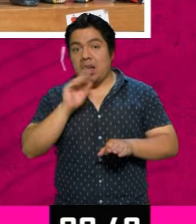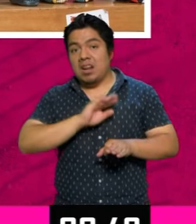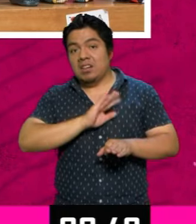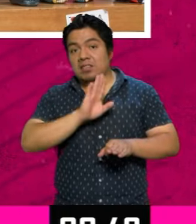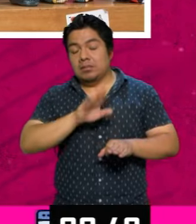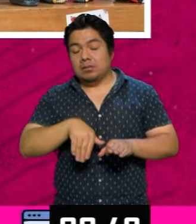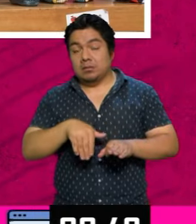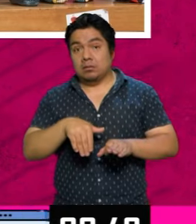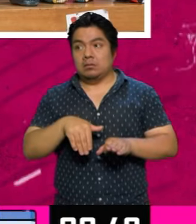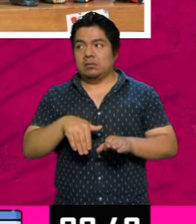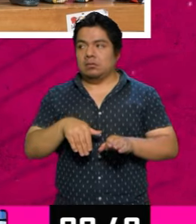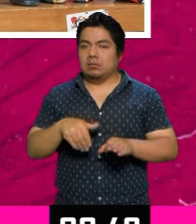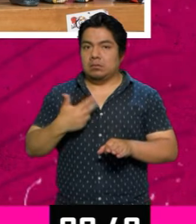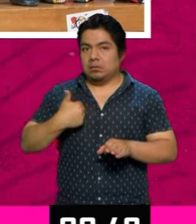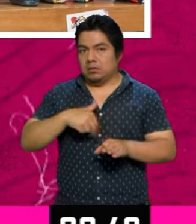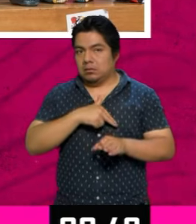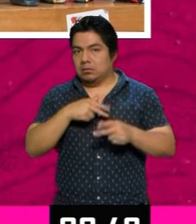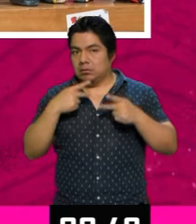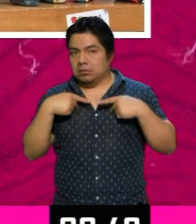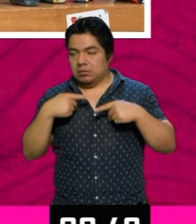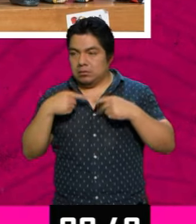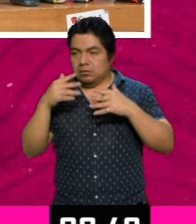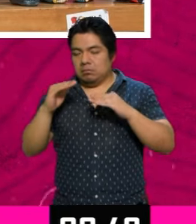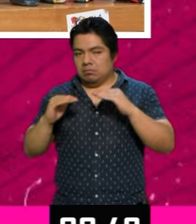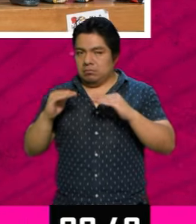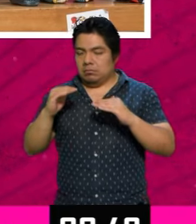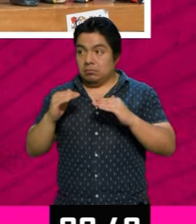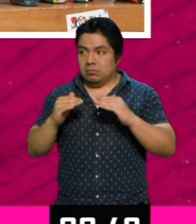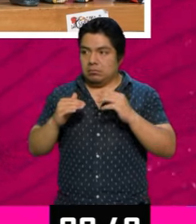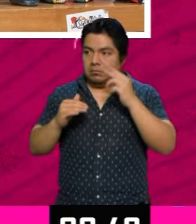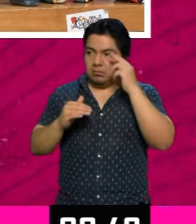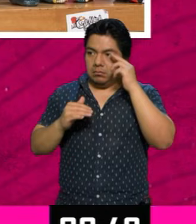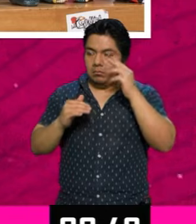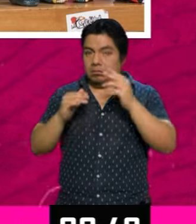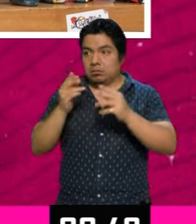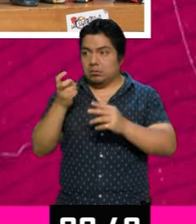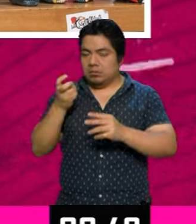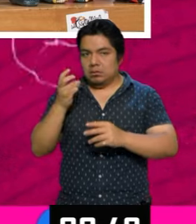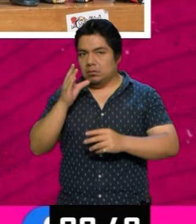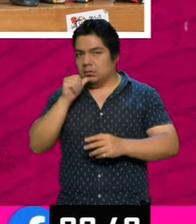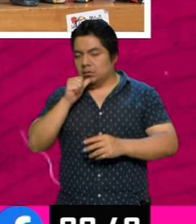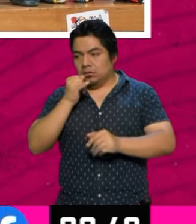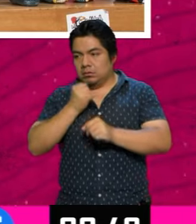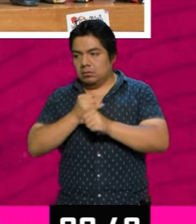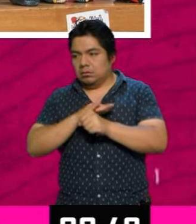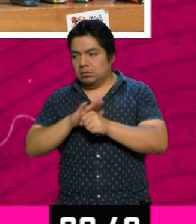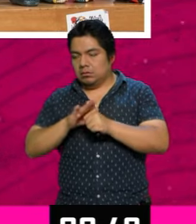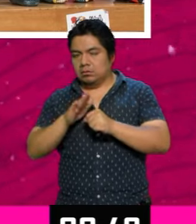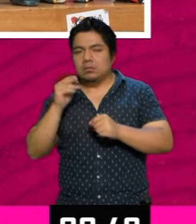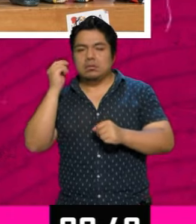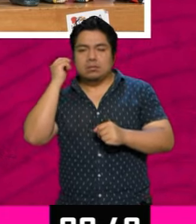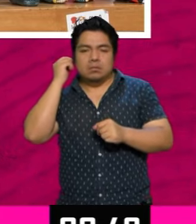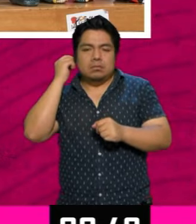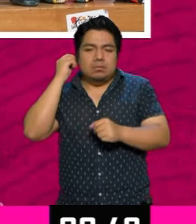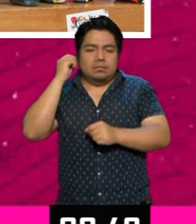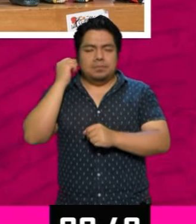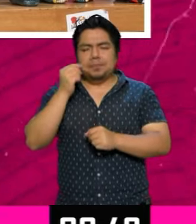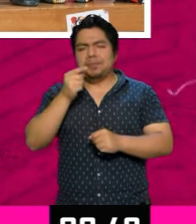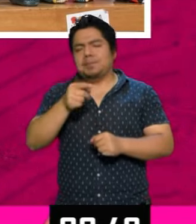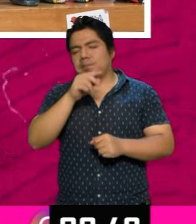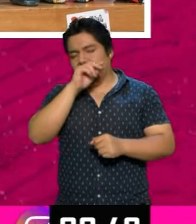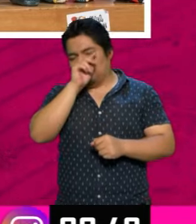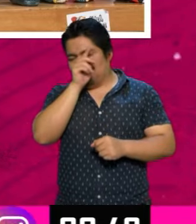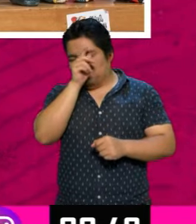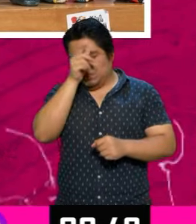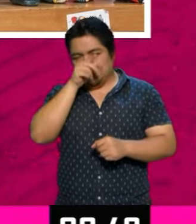cual para nosotros, para la gente promedio, se vuelve impensable. Oye, me puedo llevar más mal, pero no lo mato. ¿Y si, sí?